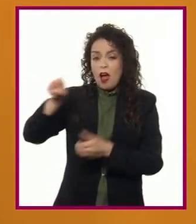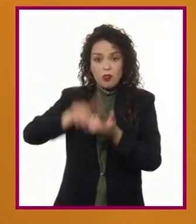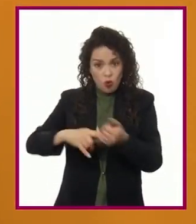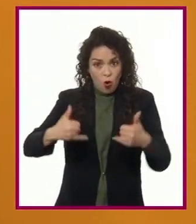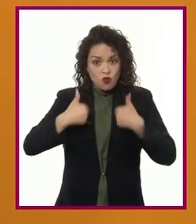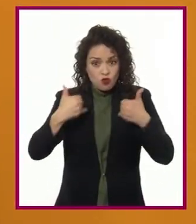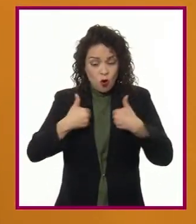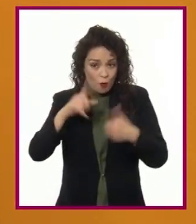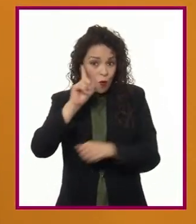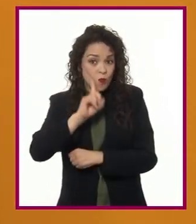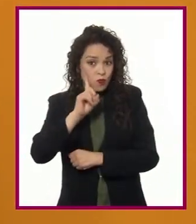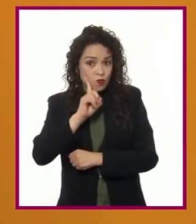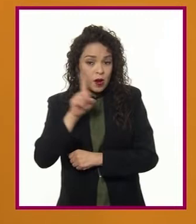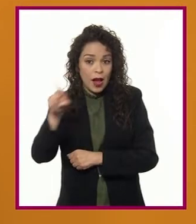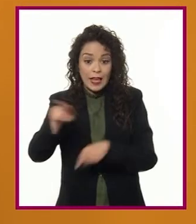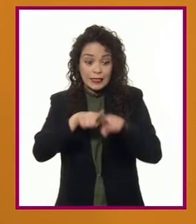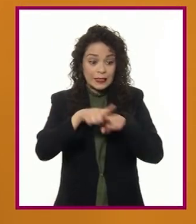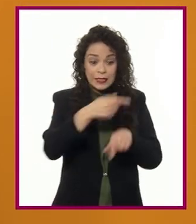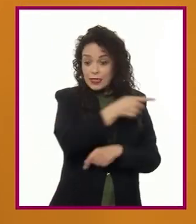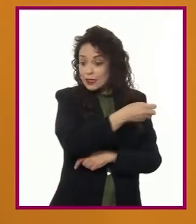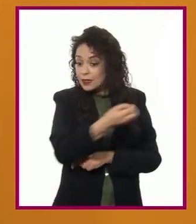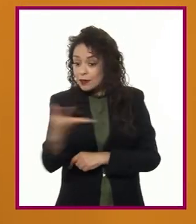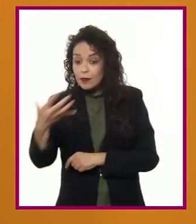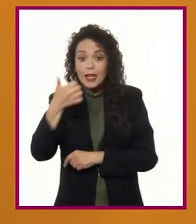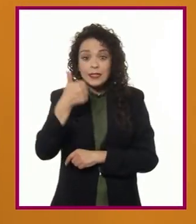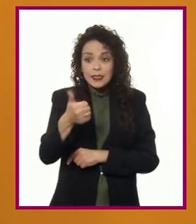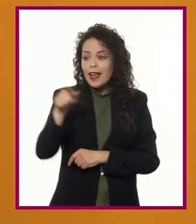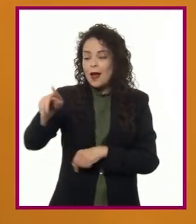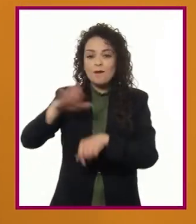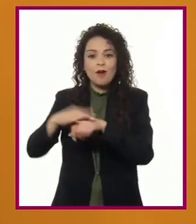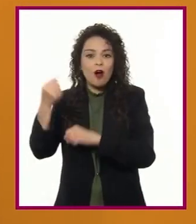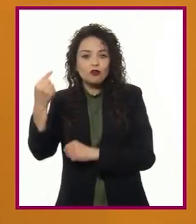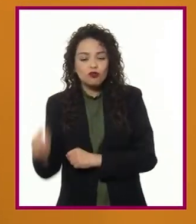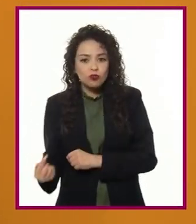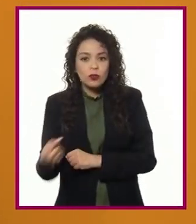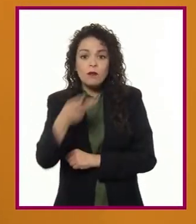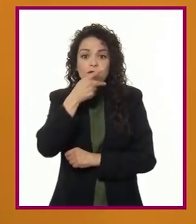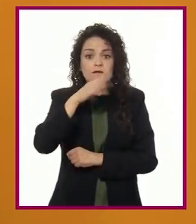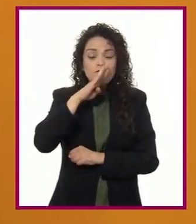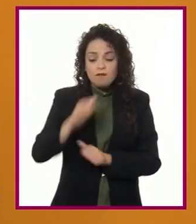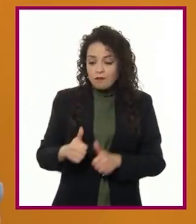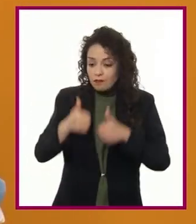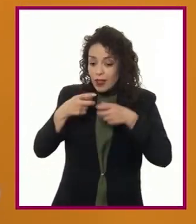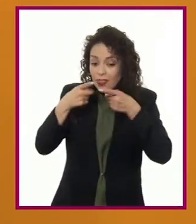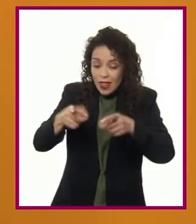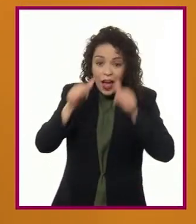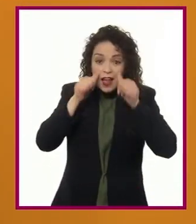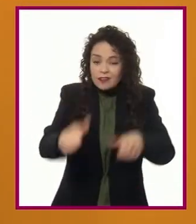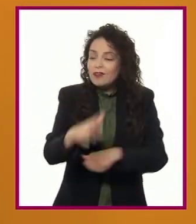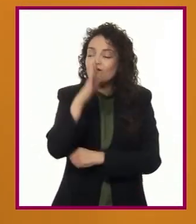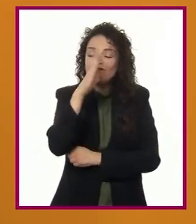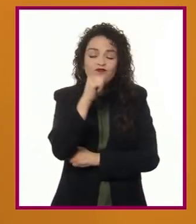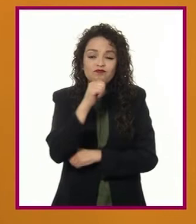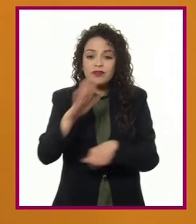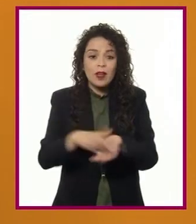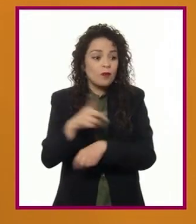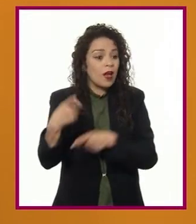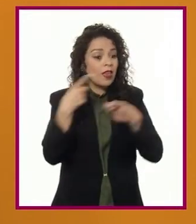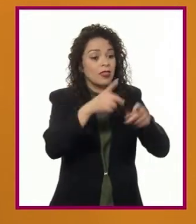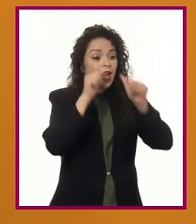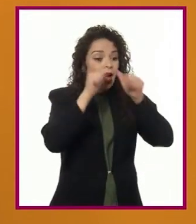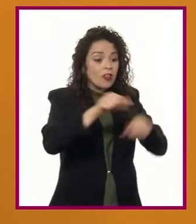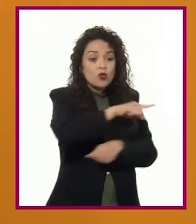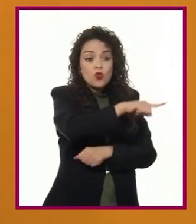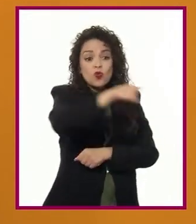6 hermanas. Su padre no podía ponerle atención, pues después de atender a sus otras hijas, ya no le